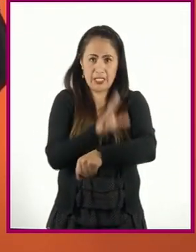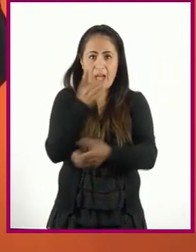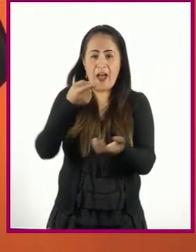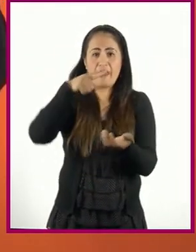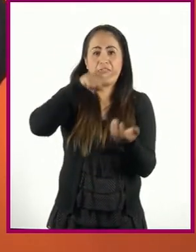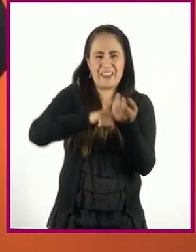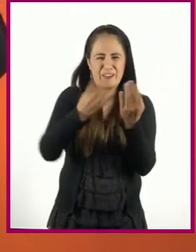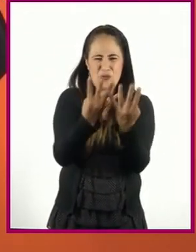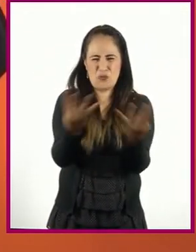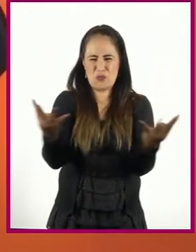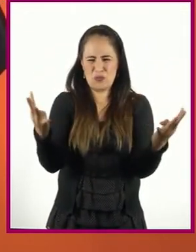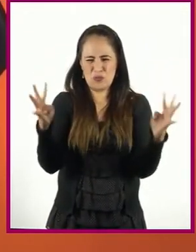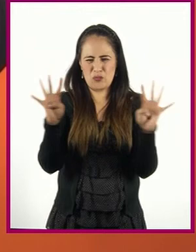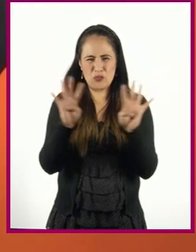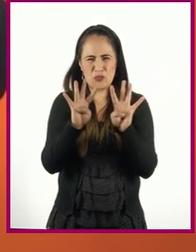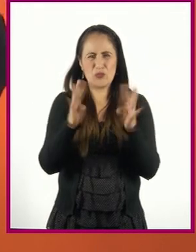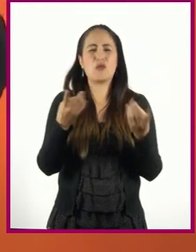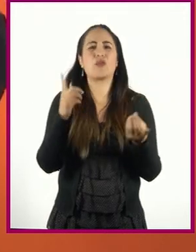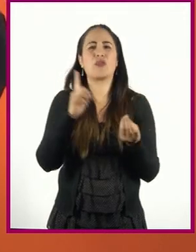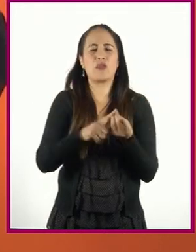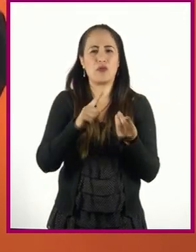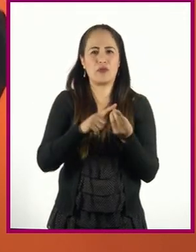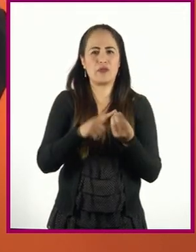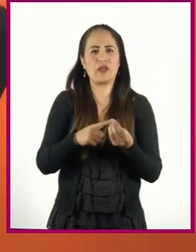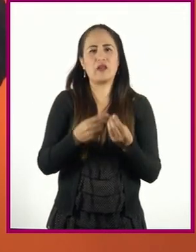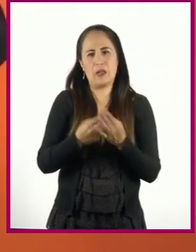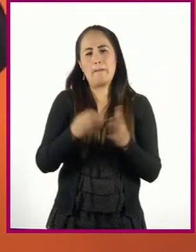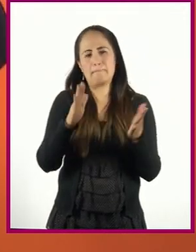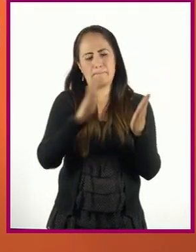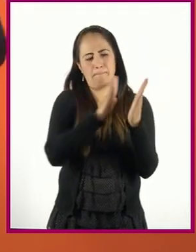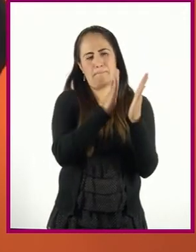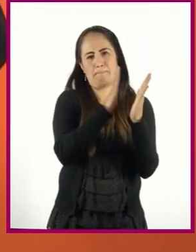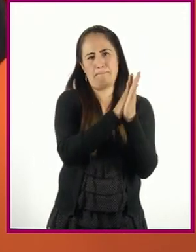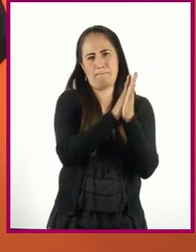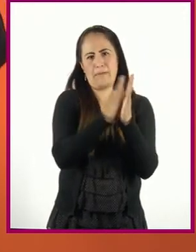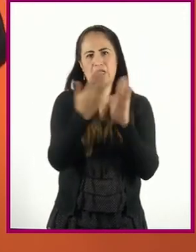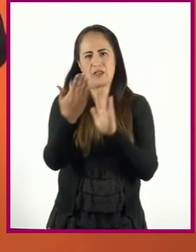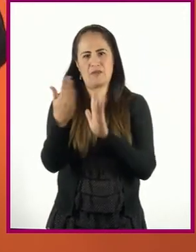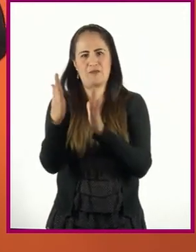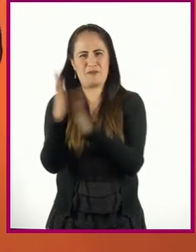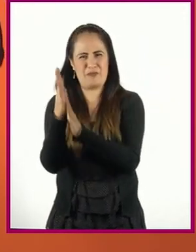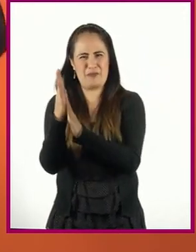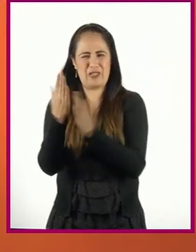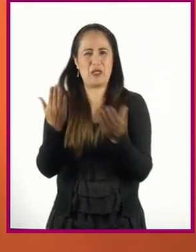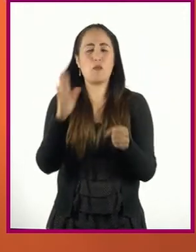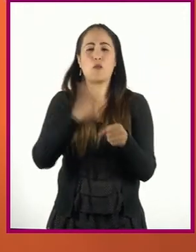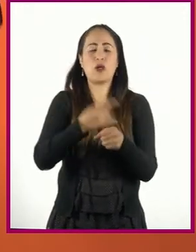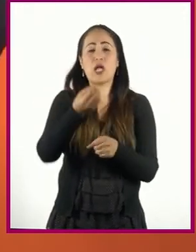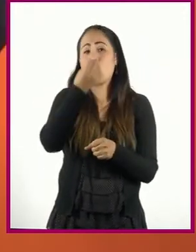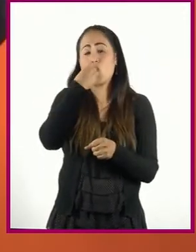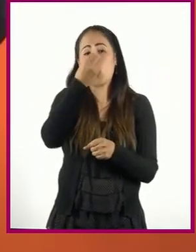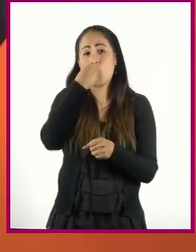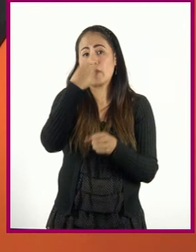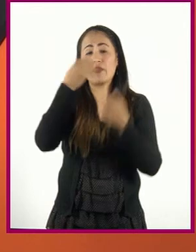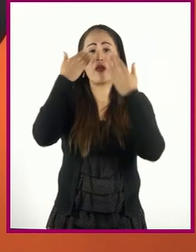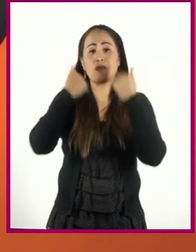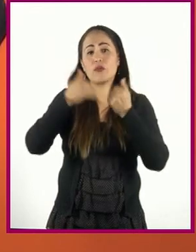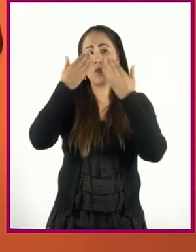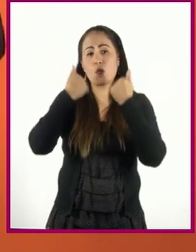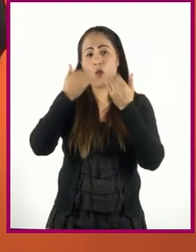electromagnéticas se va a depositar en sus componentes, ya que no hay alimentos que puedan